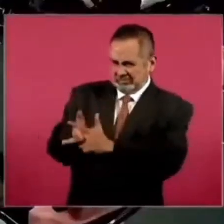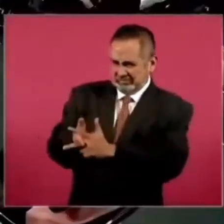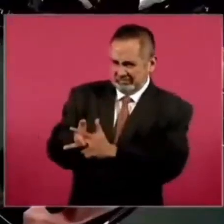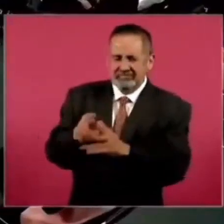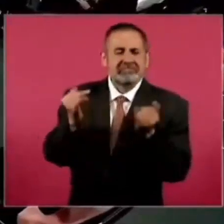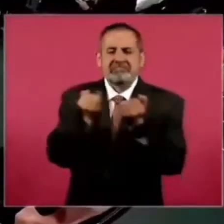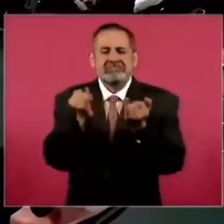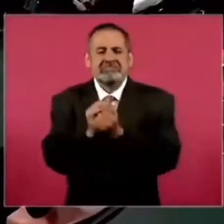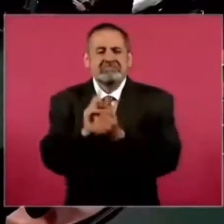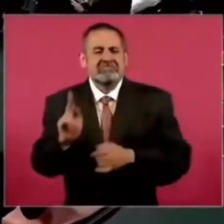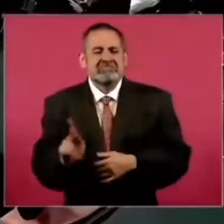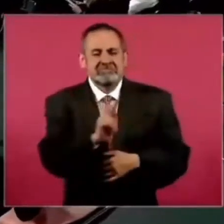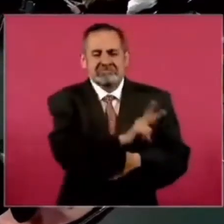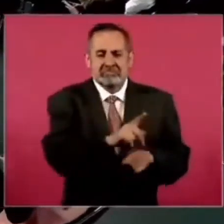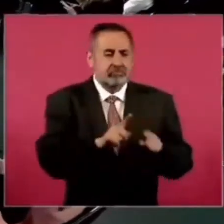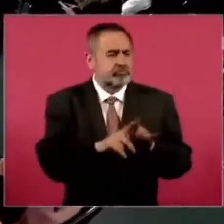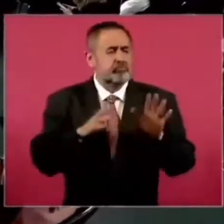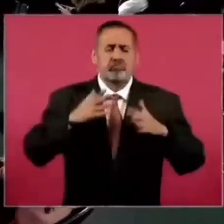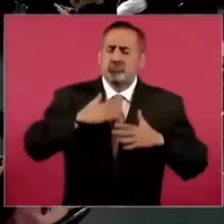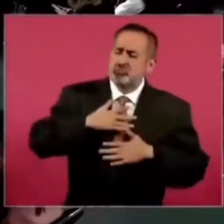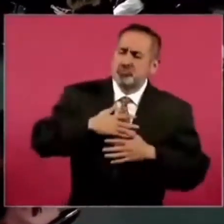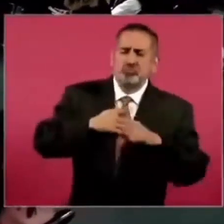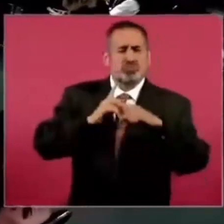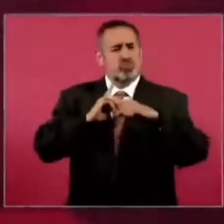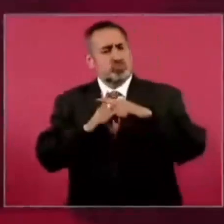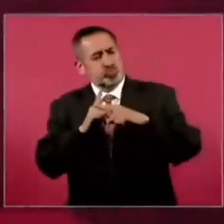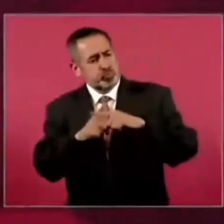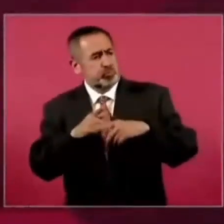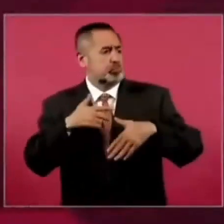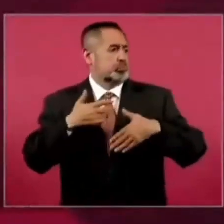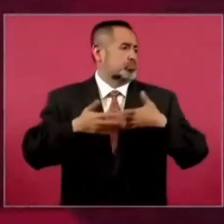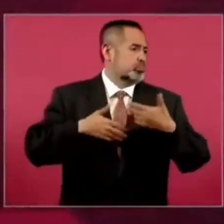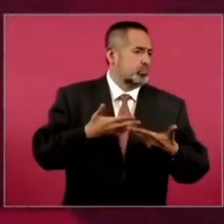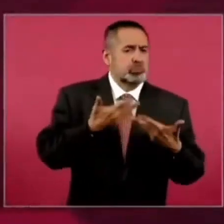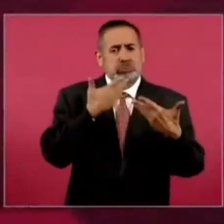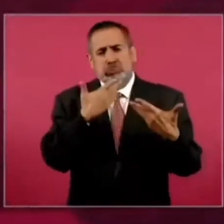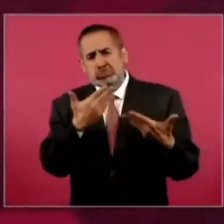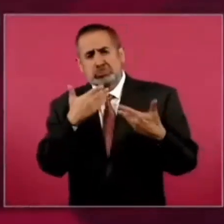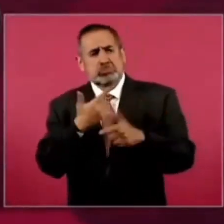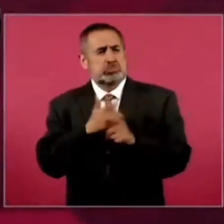se la dan de progresistas, de liberales.